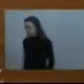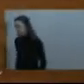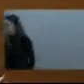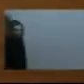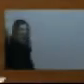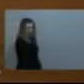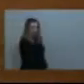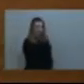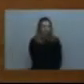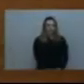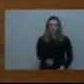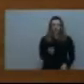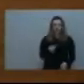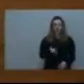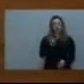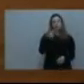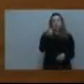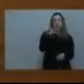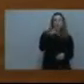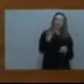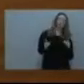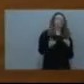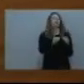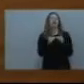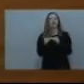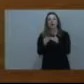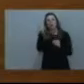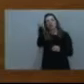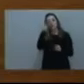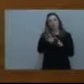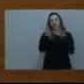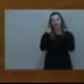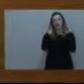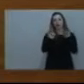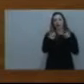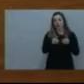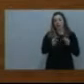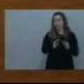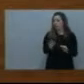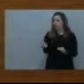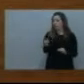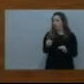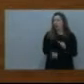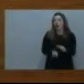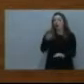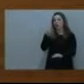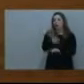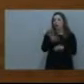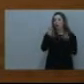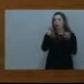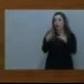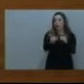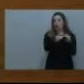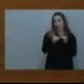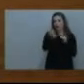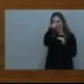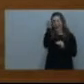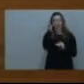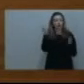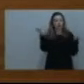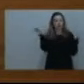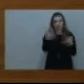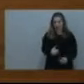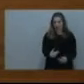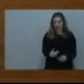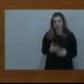Tenemos que la igualdad no forma parte de su formación inicial. No es obligatoria la formación en igualdad de género. Sí es